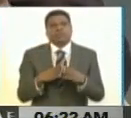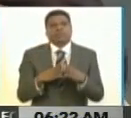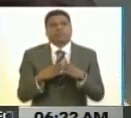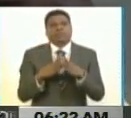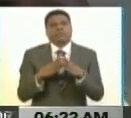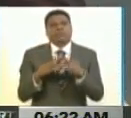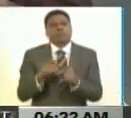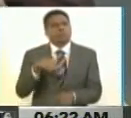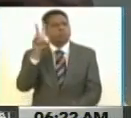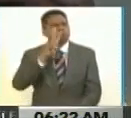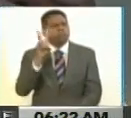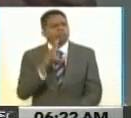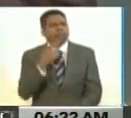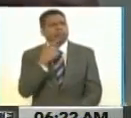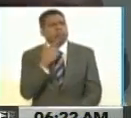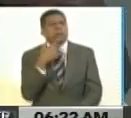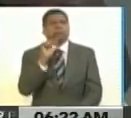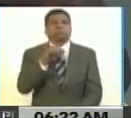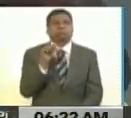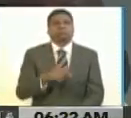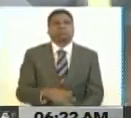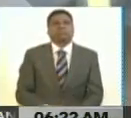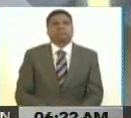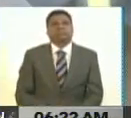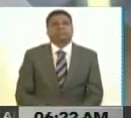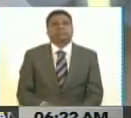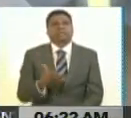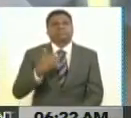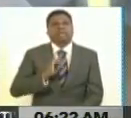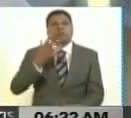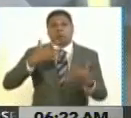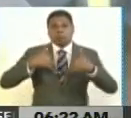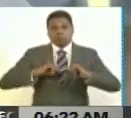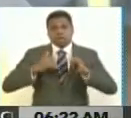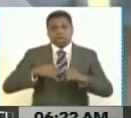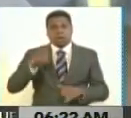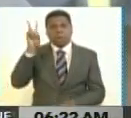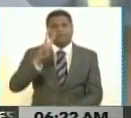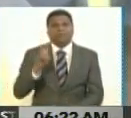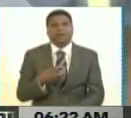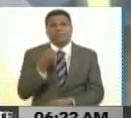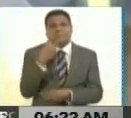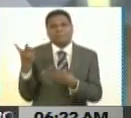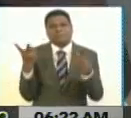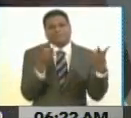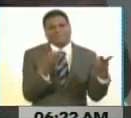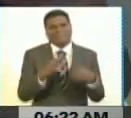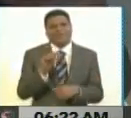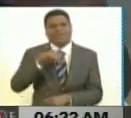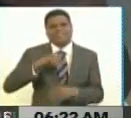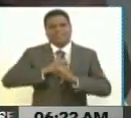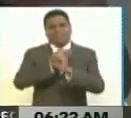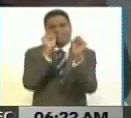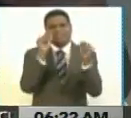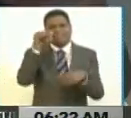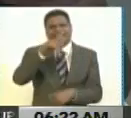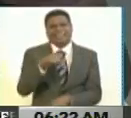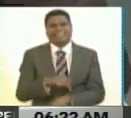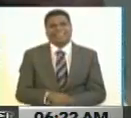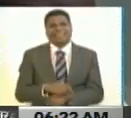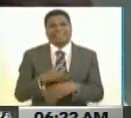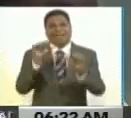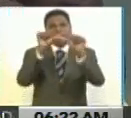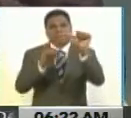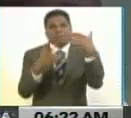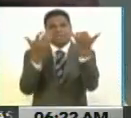hispano-venezolano. Uh-huh. Prácticamente ya tú tienes hasta un hijo venezolano, uh-huh. Fernando. Bienvenido esta mañana aquí a la pauta de